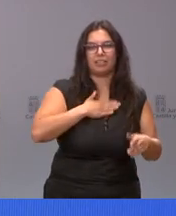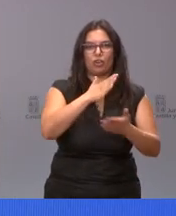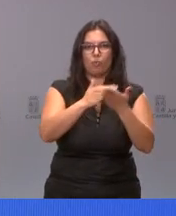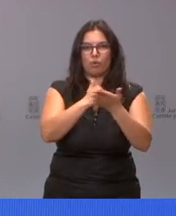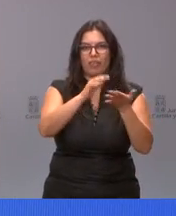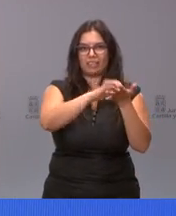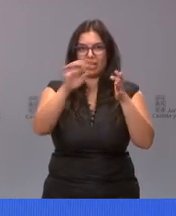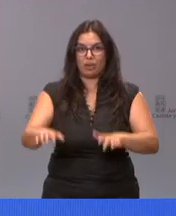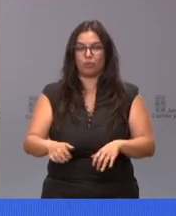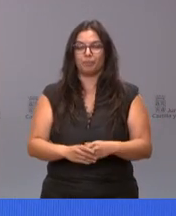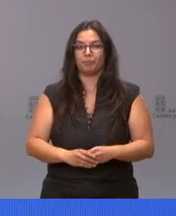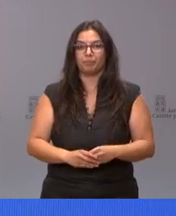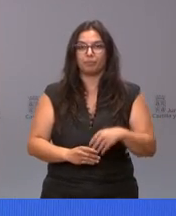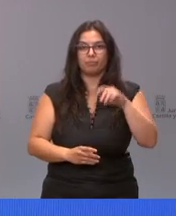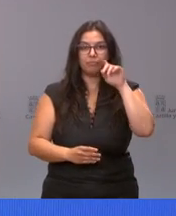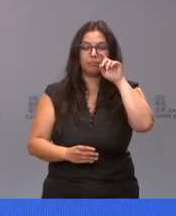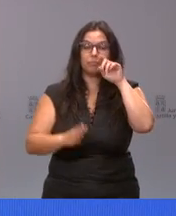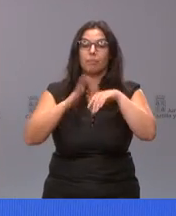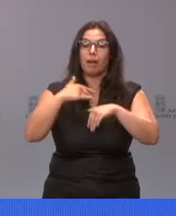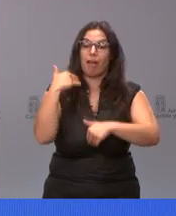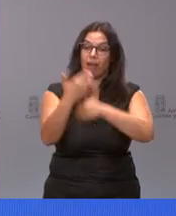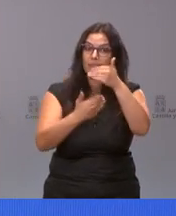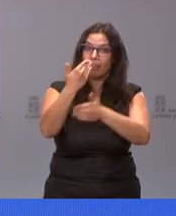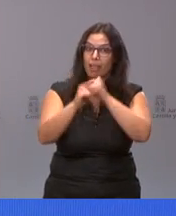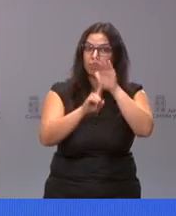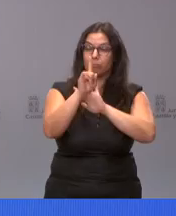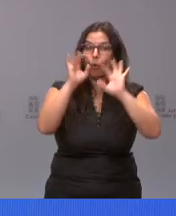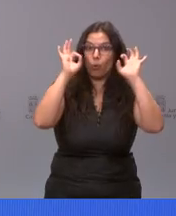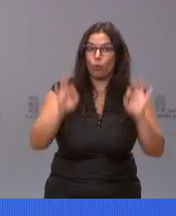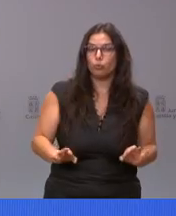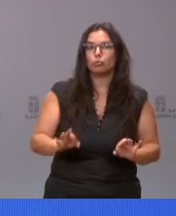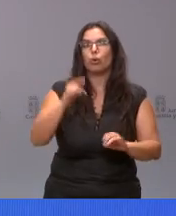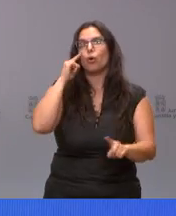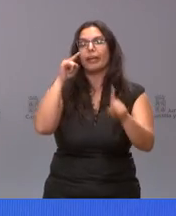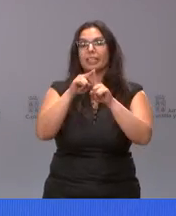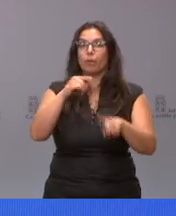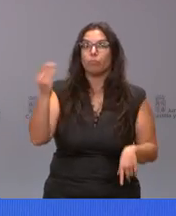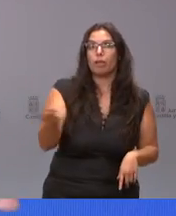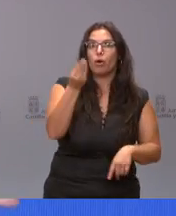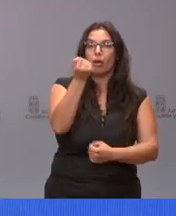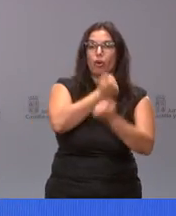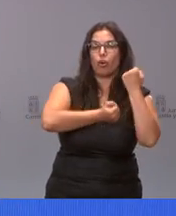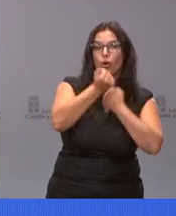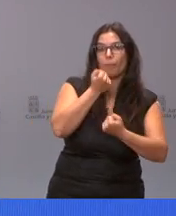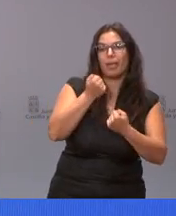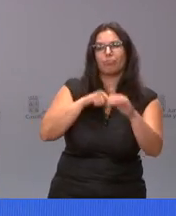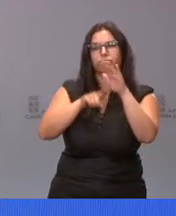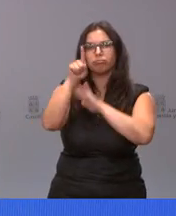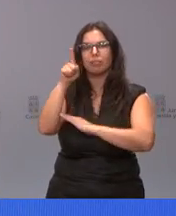de Castilla y León, para seguir avanzando precisamente en la recuperación económica y social, que es el